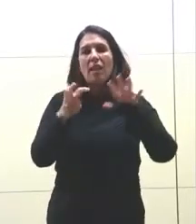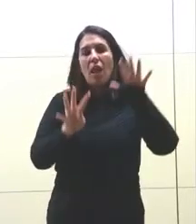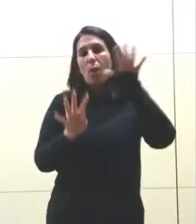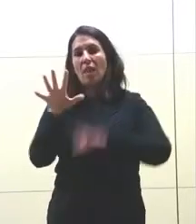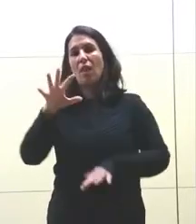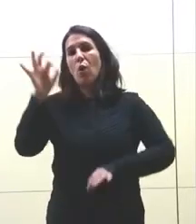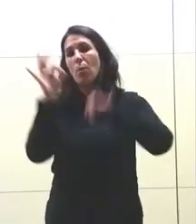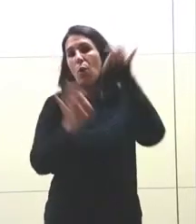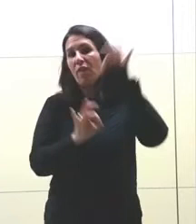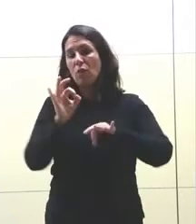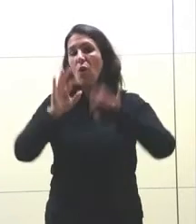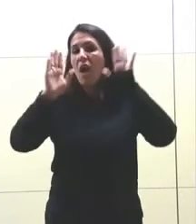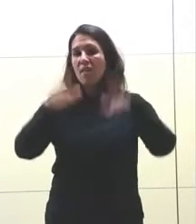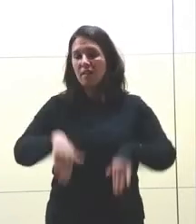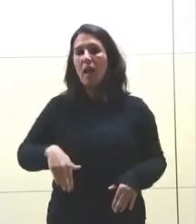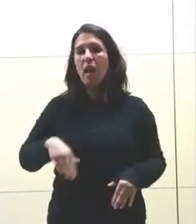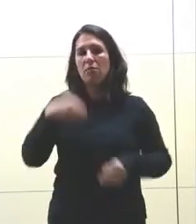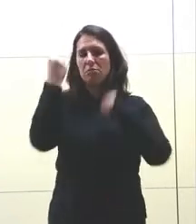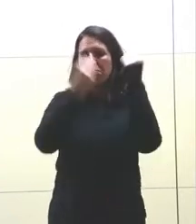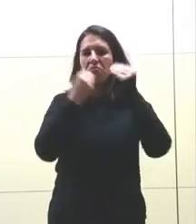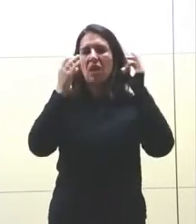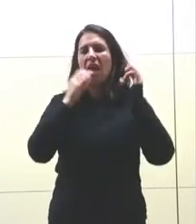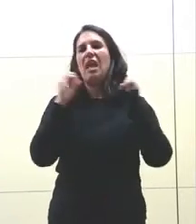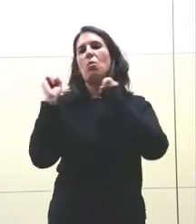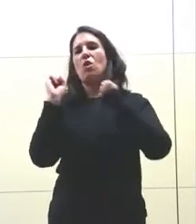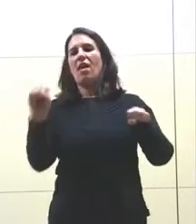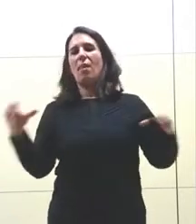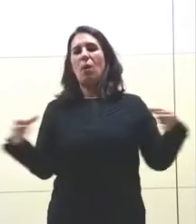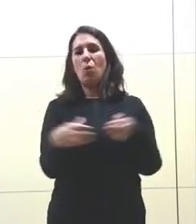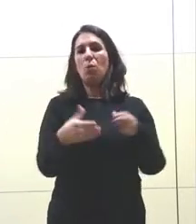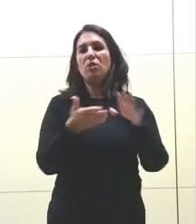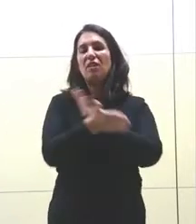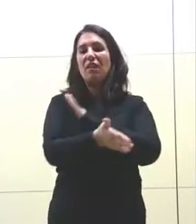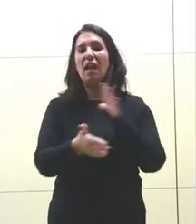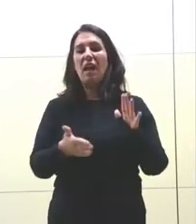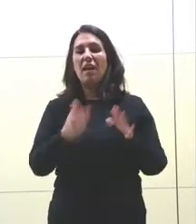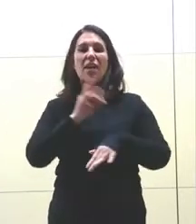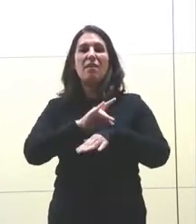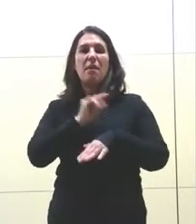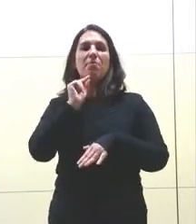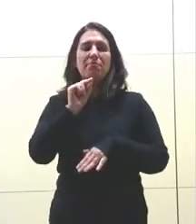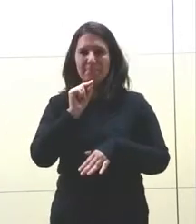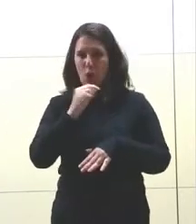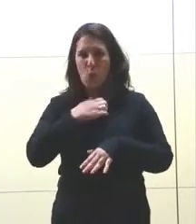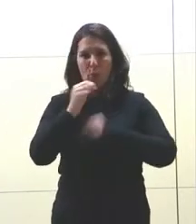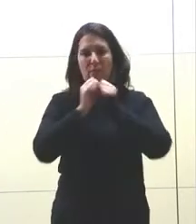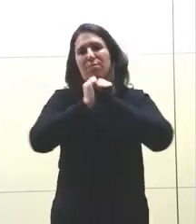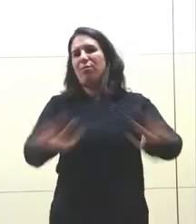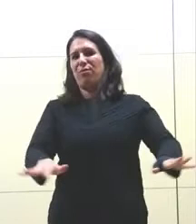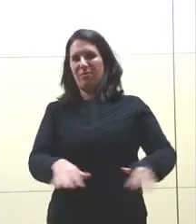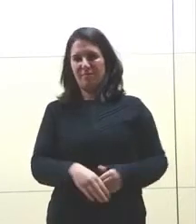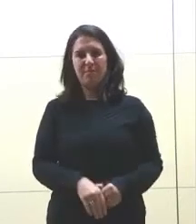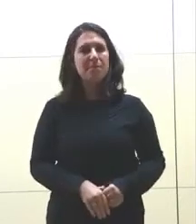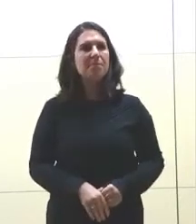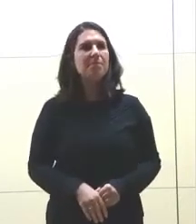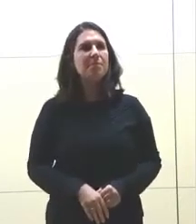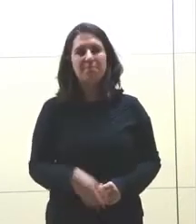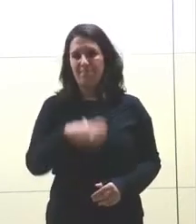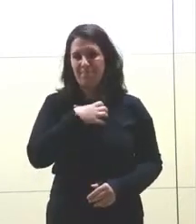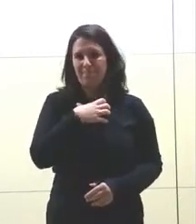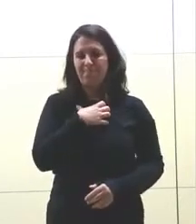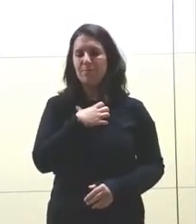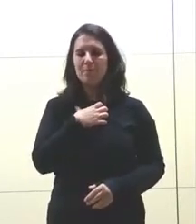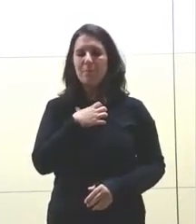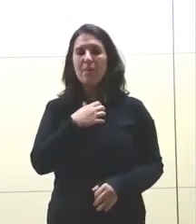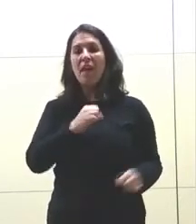pues se considera que hay inmunidad de grupo y el sarampión no puede propagarse. Los defensores de la inmunidad